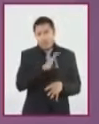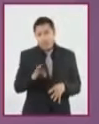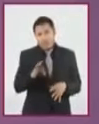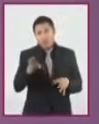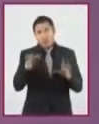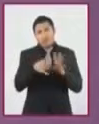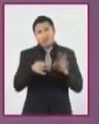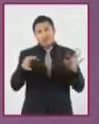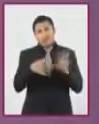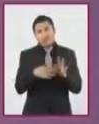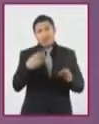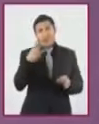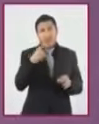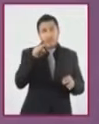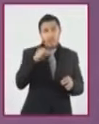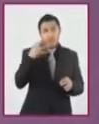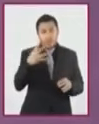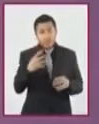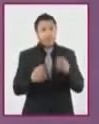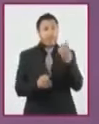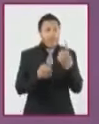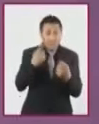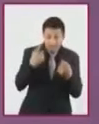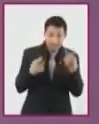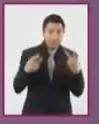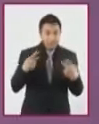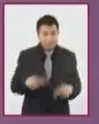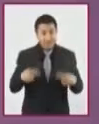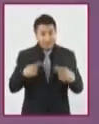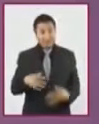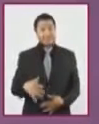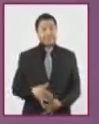que a partir de 3.5 algunas personas